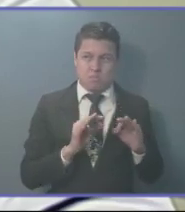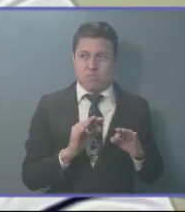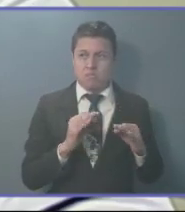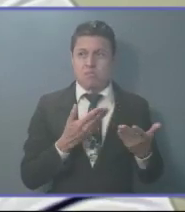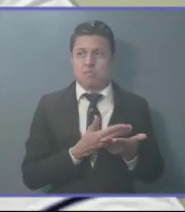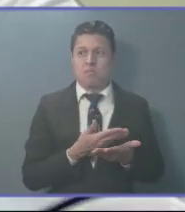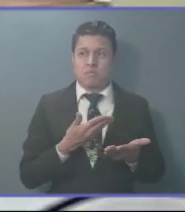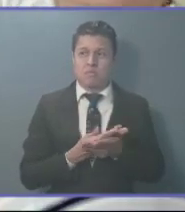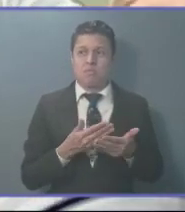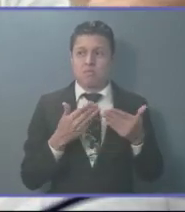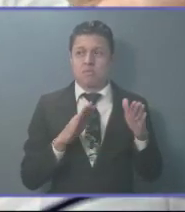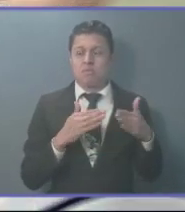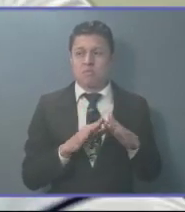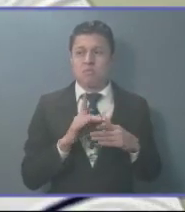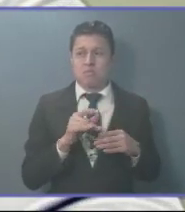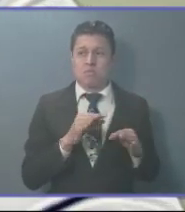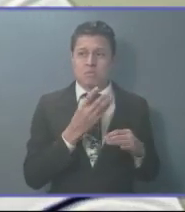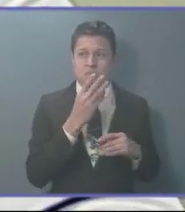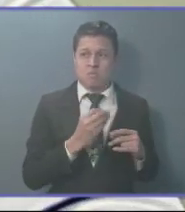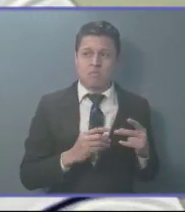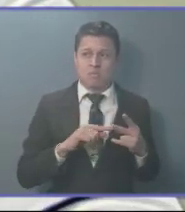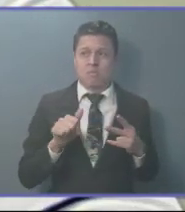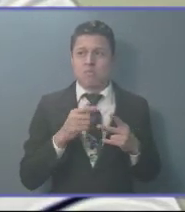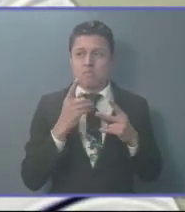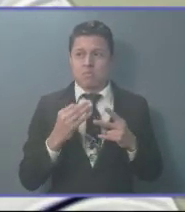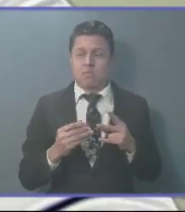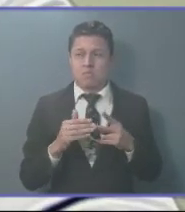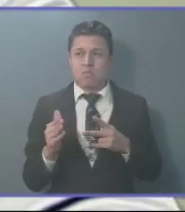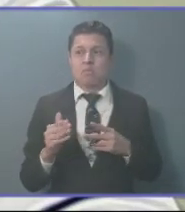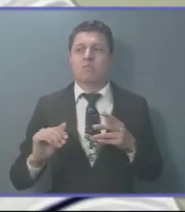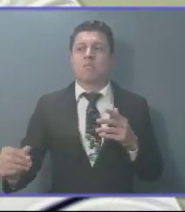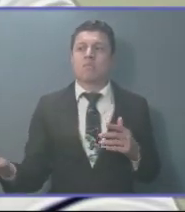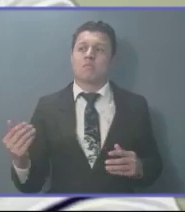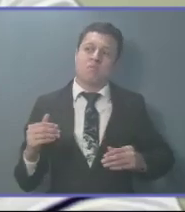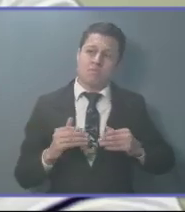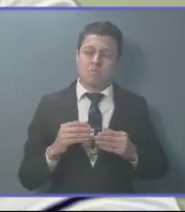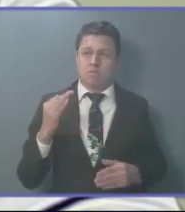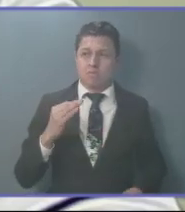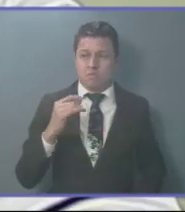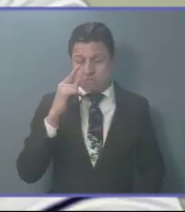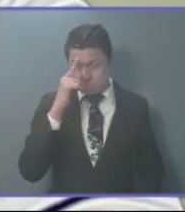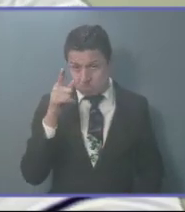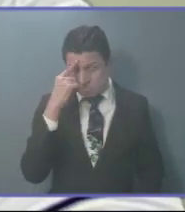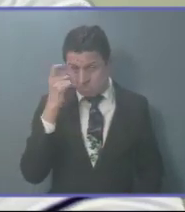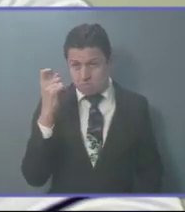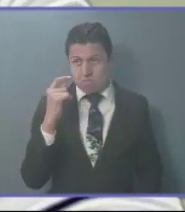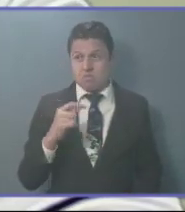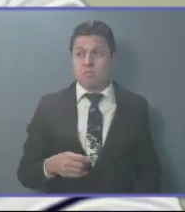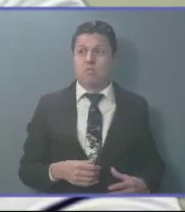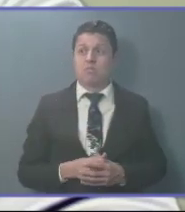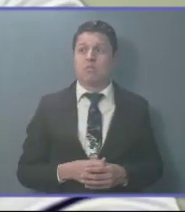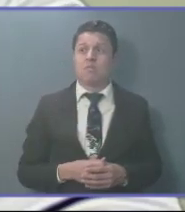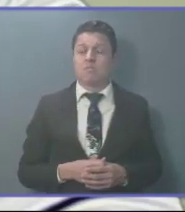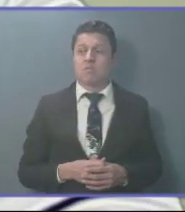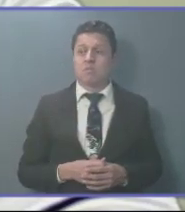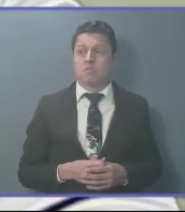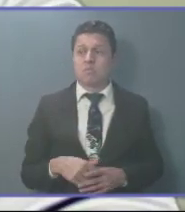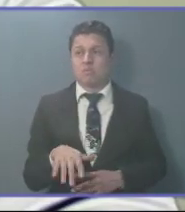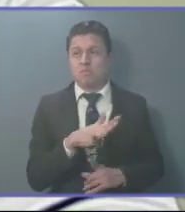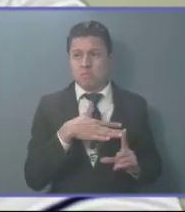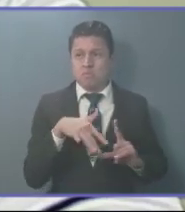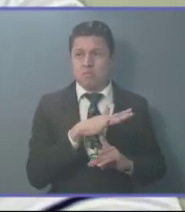diferencia de entrar uno una fecha y otro otra fecha, porque también debo de recordar que aparte de la